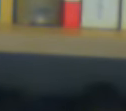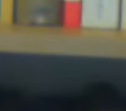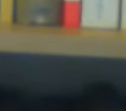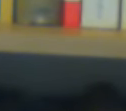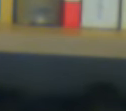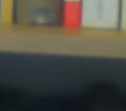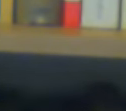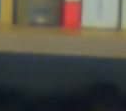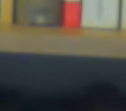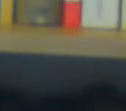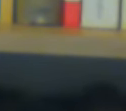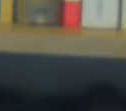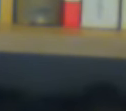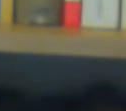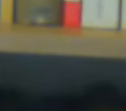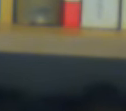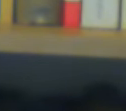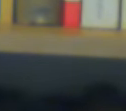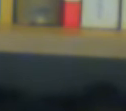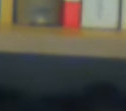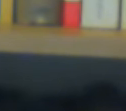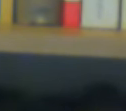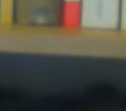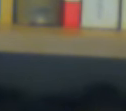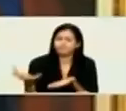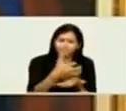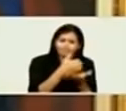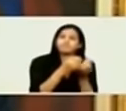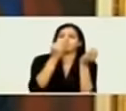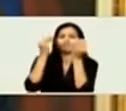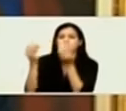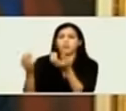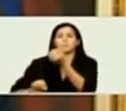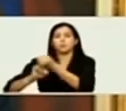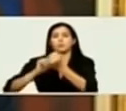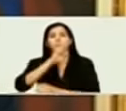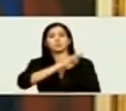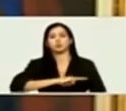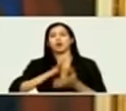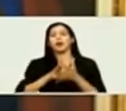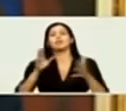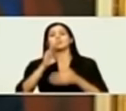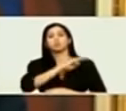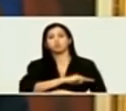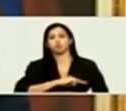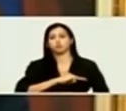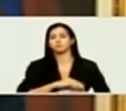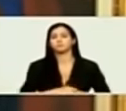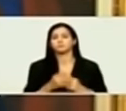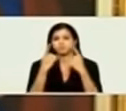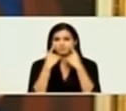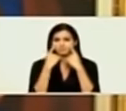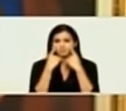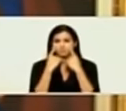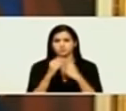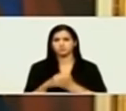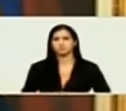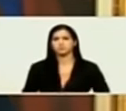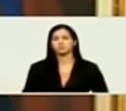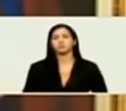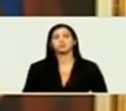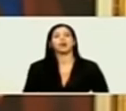usurpar su las funciones constitucionales del presidente y dice que la dirección de la política exterior del país es función del presidente